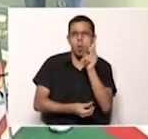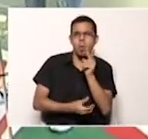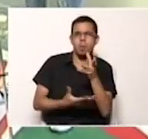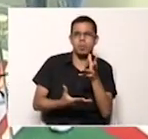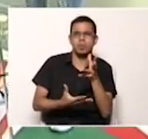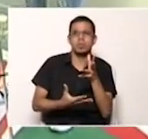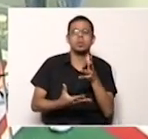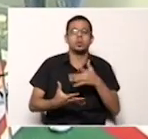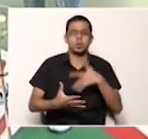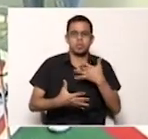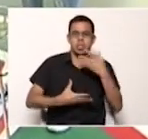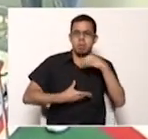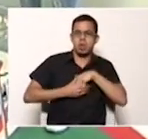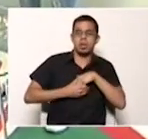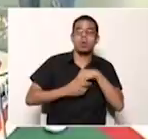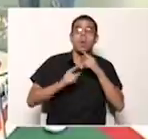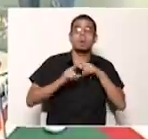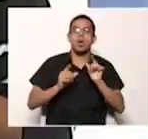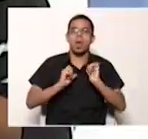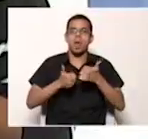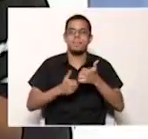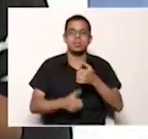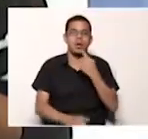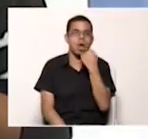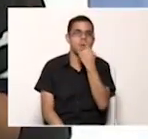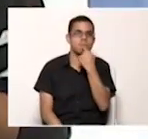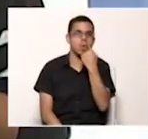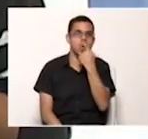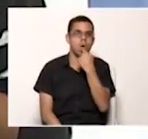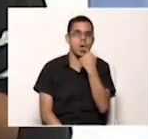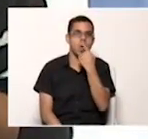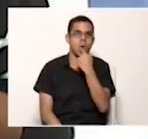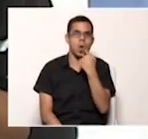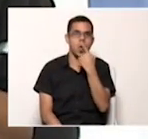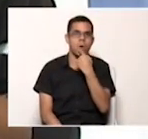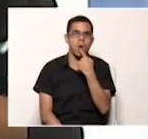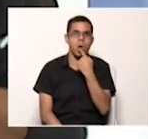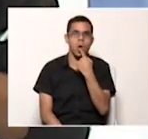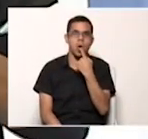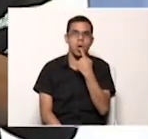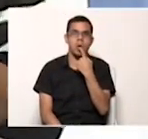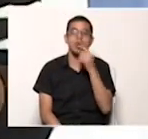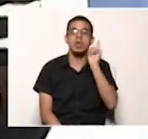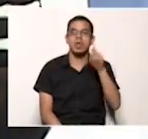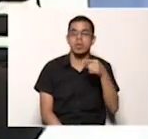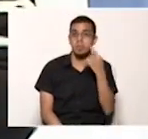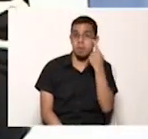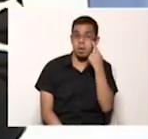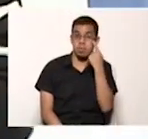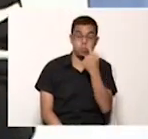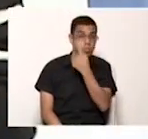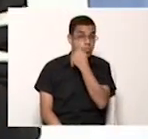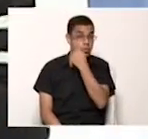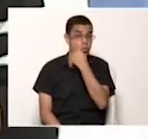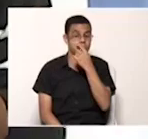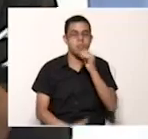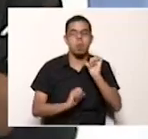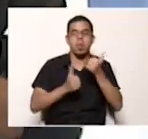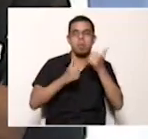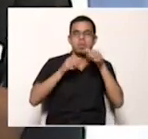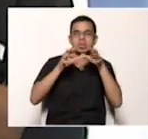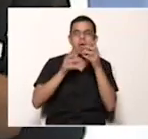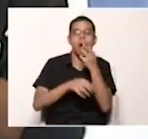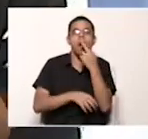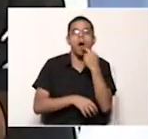en el ojo, en la parte inferior, acá esta parte, tiende a ser rojizo. Ok. Pero